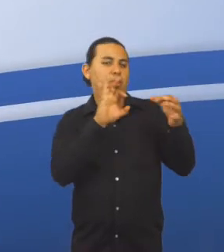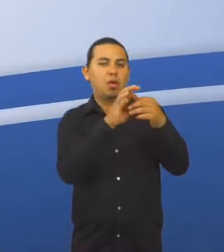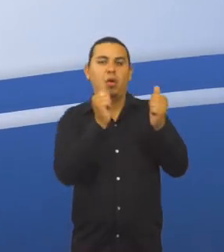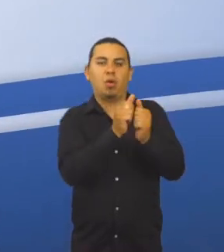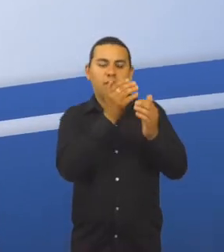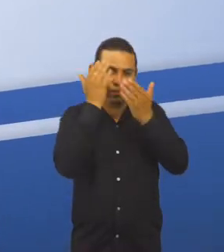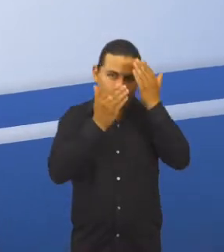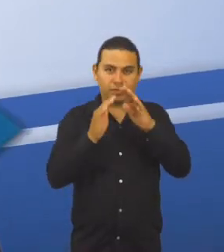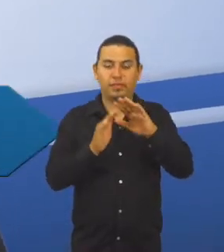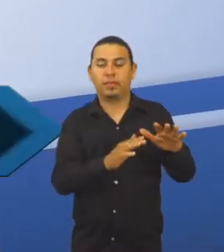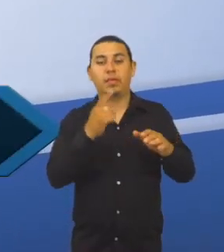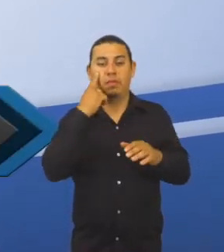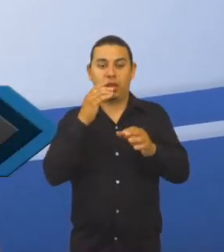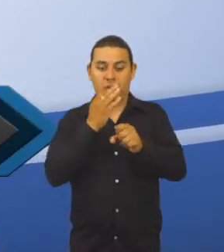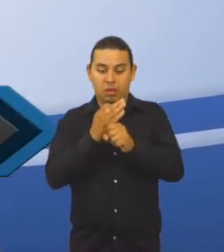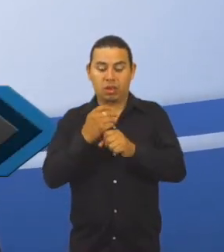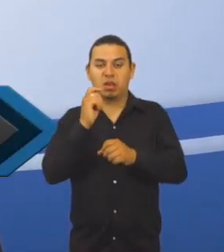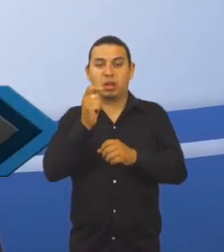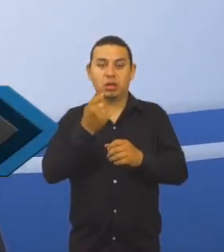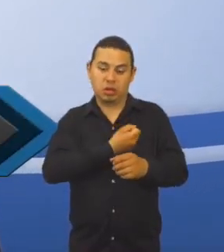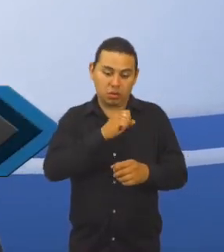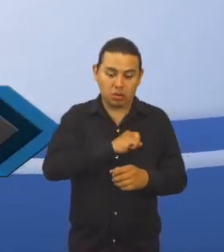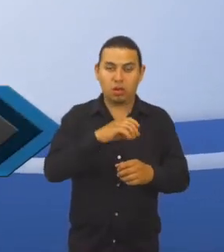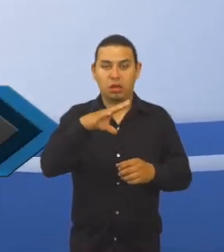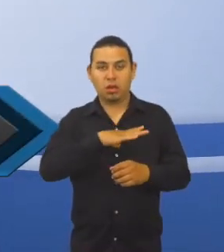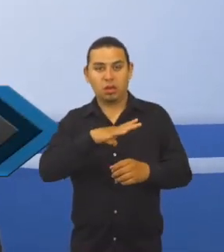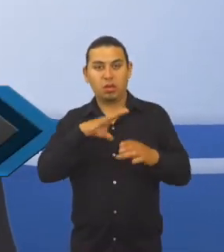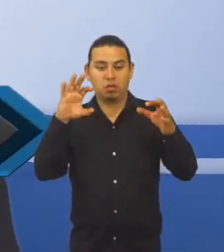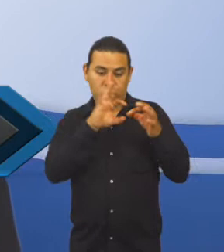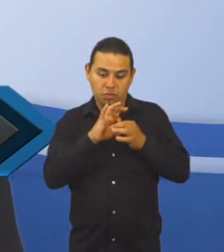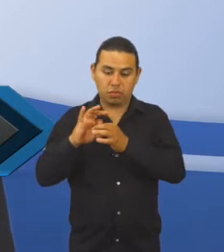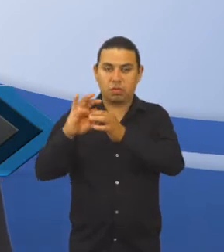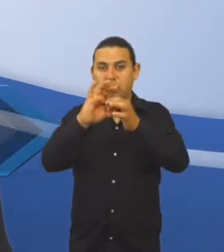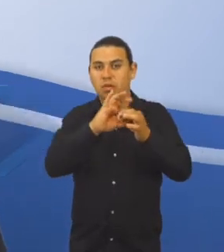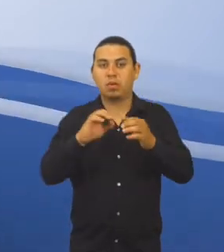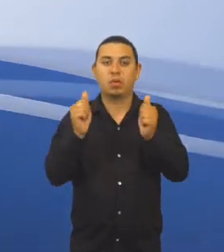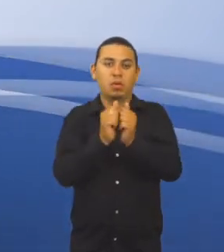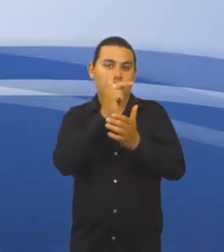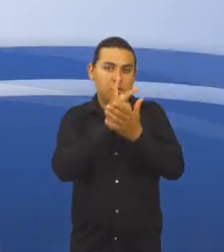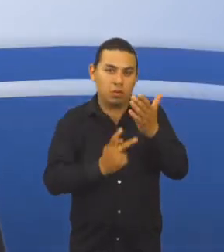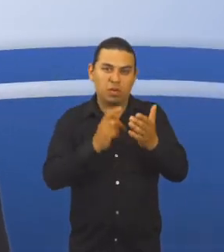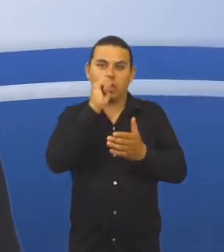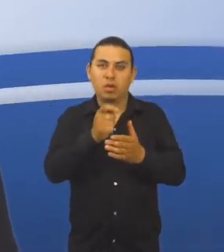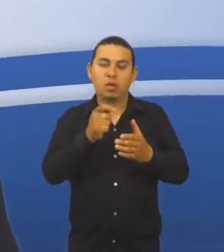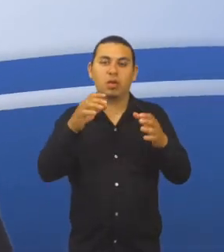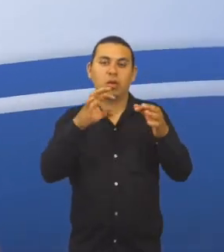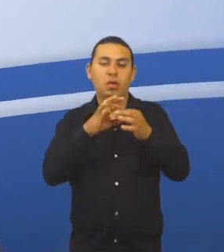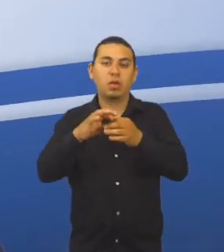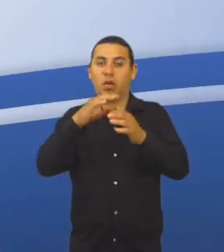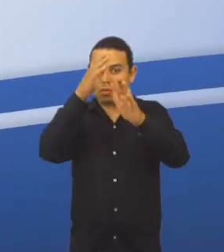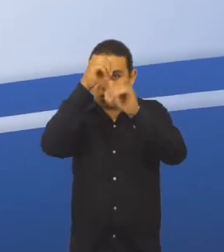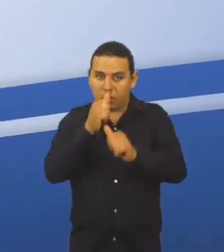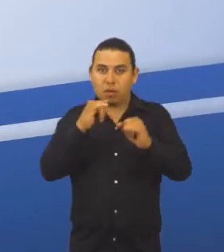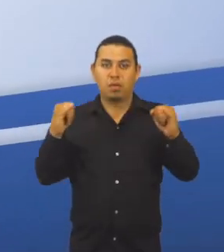educación nutricional y salud? EduSano es la solución. ¿Sabías que la UAPCO firmó un convenio de colaboración con el Programa de